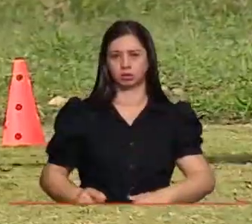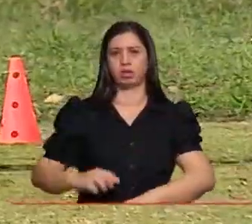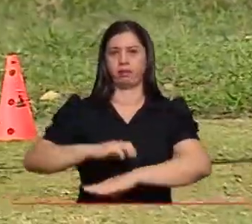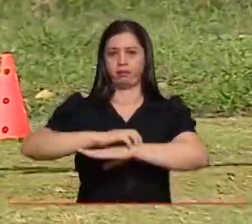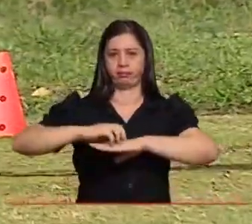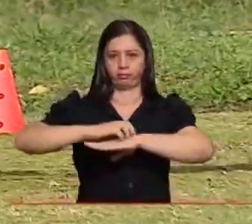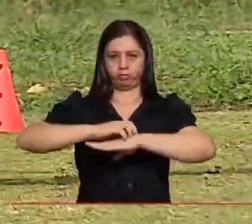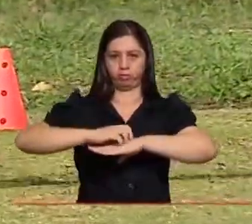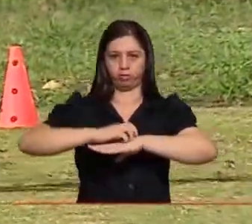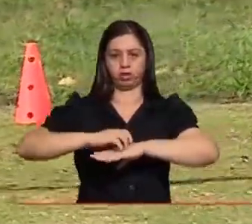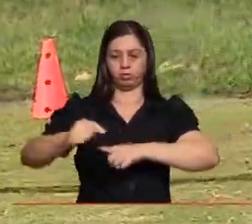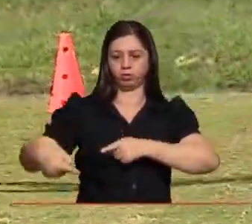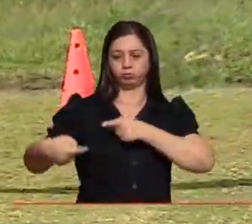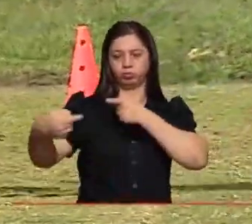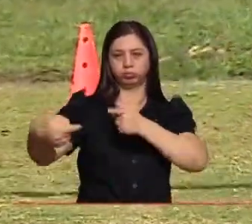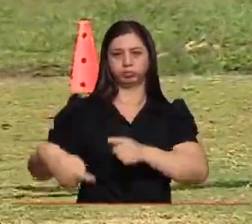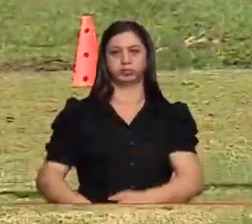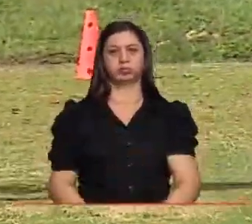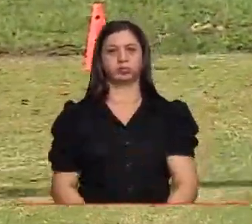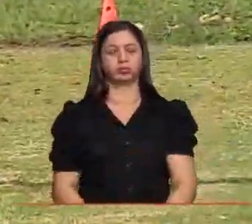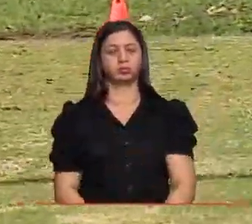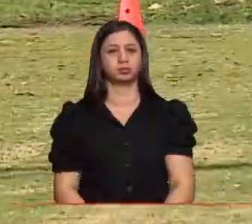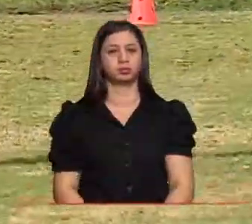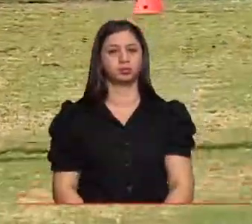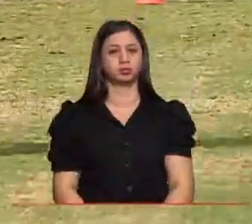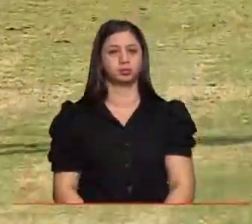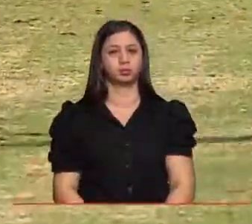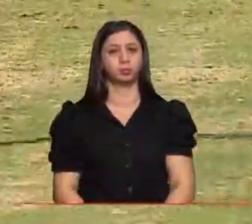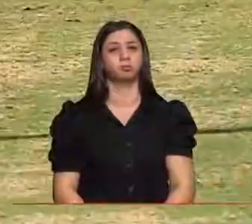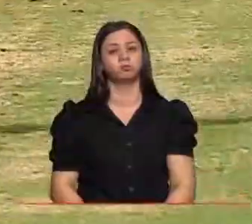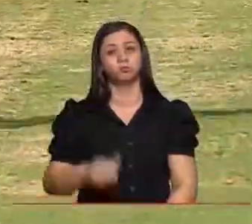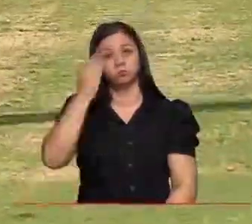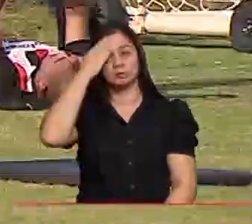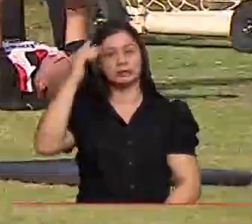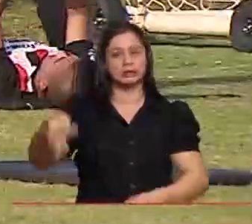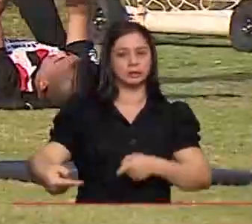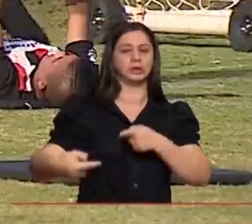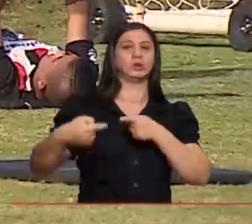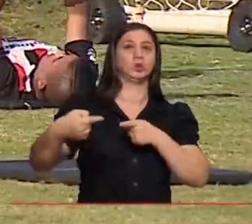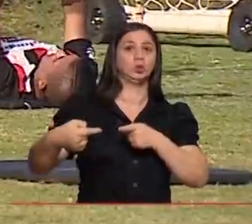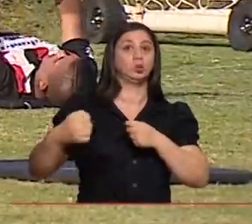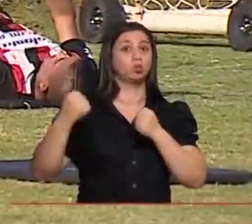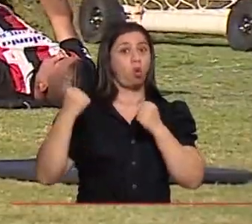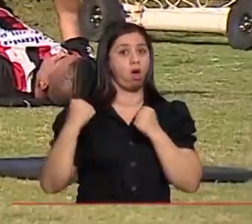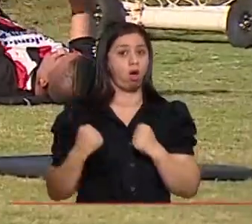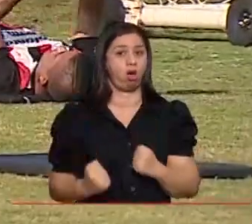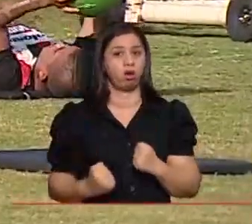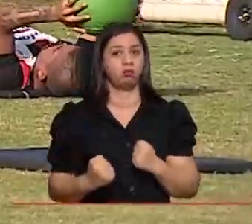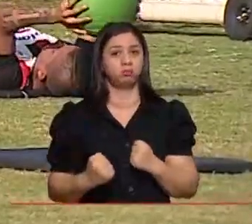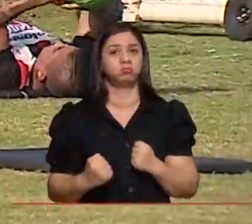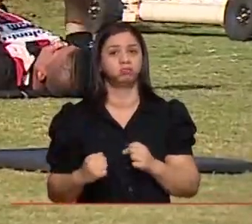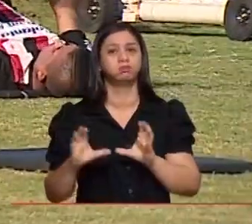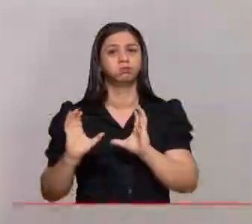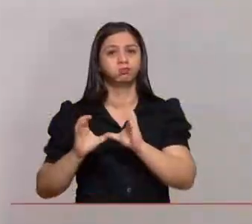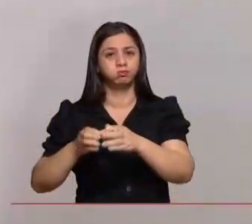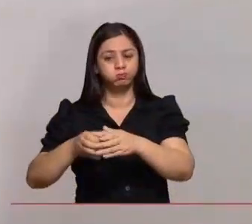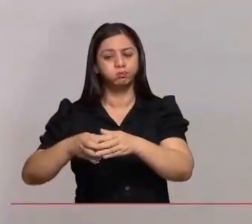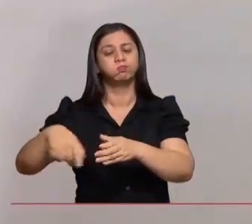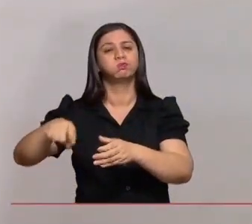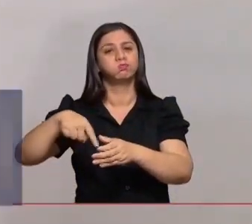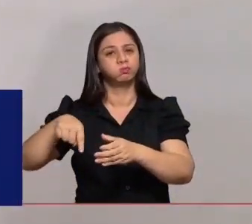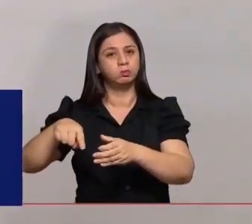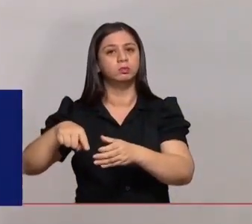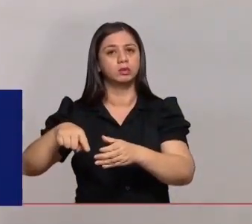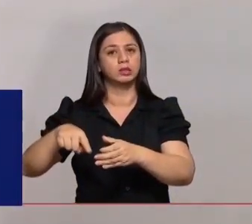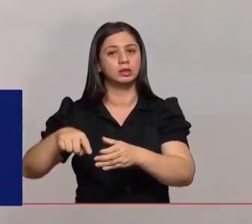Deportes Tolima. Vemos que es un rival durísimo, pero es un equipo igualmente que ha